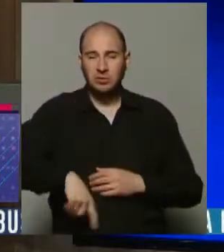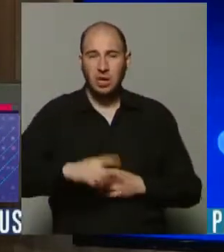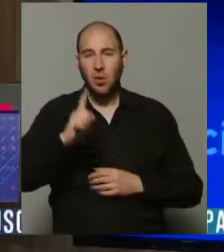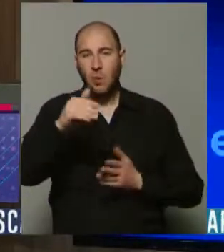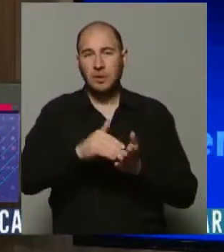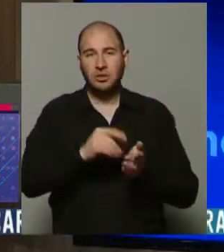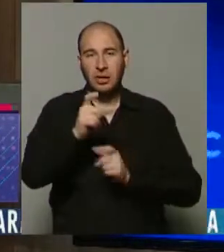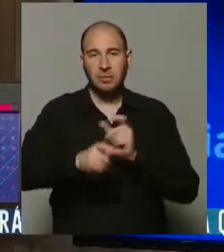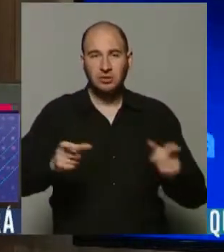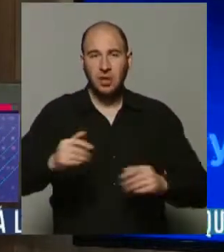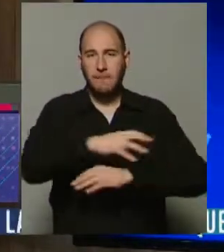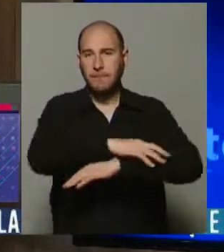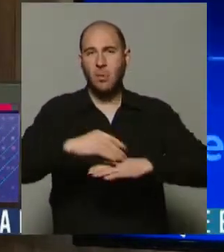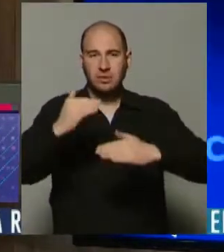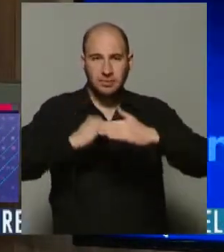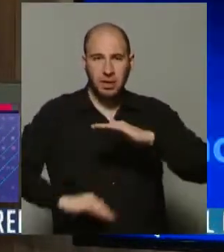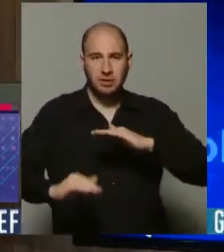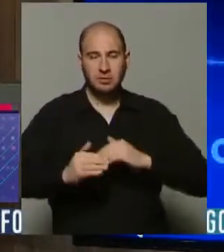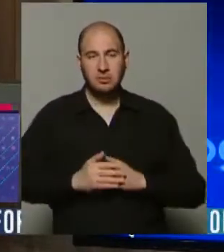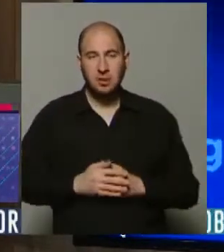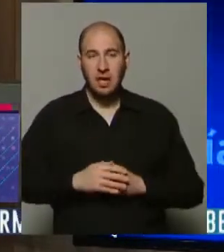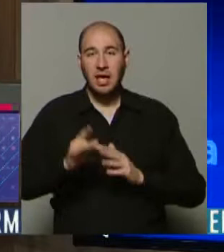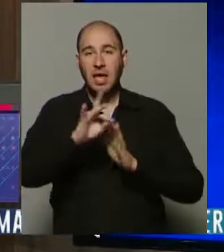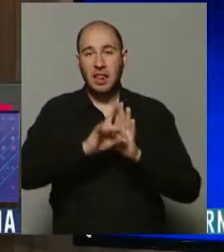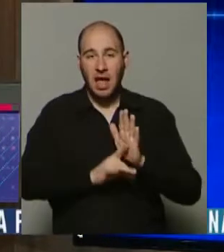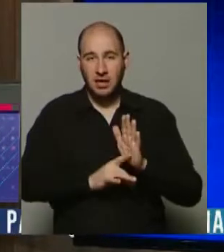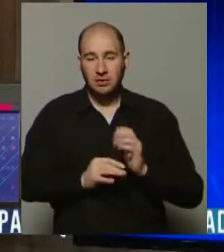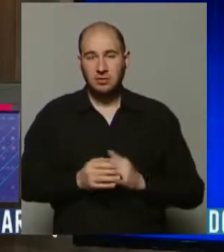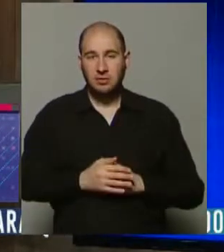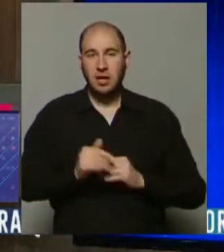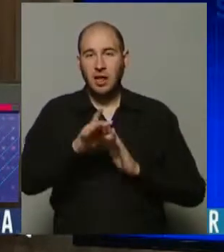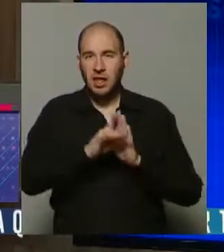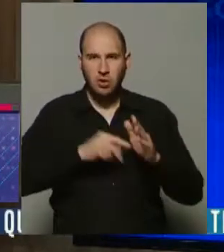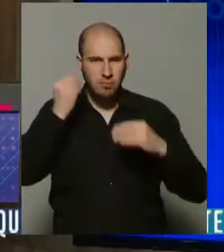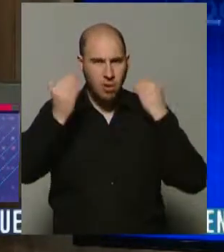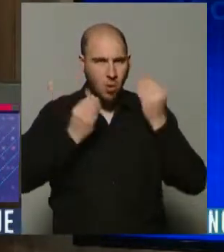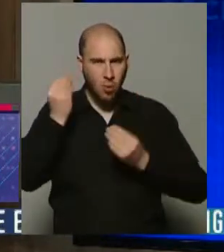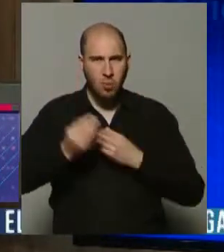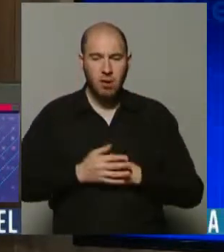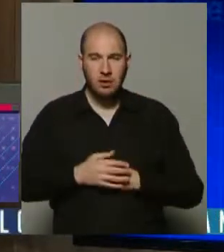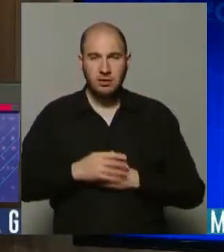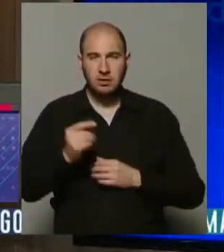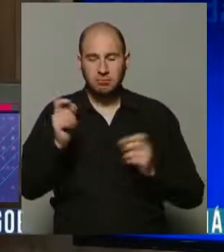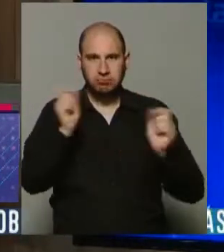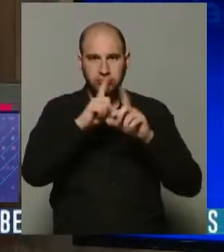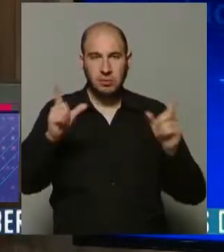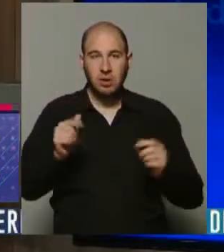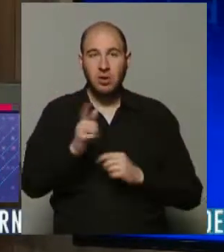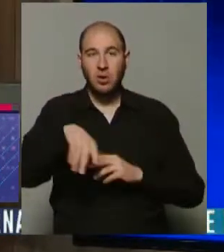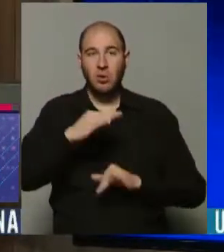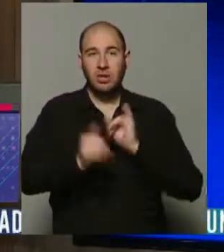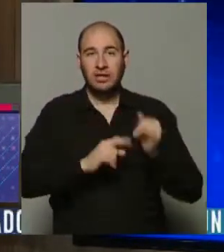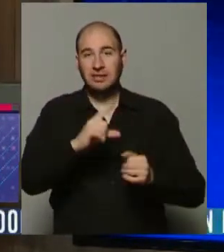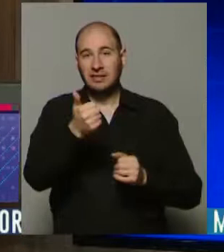millón de personas que están por debajo de la línea de pobreza y un dato que es muy preocupante y que genera muchas alarmas, es que estamos hablando del